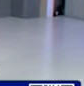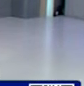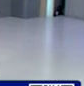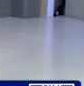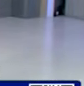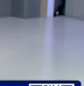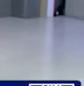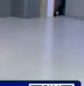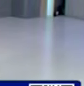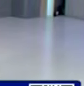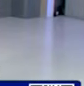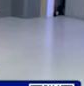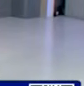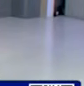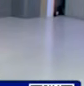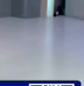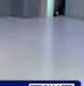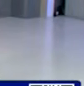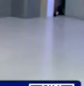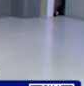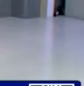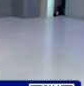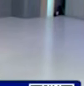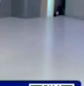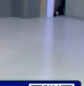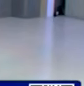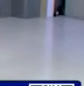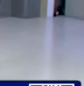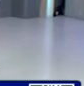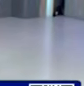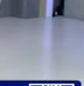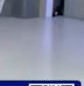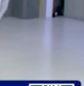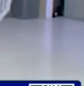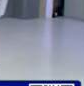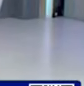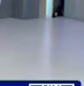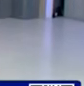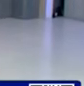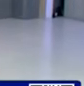del operativo que está realizando la policía boliviana y los equipos de rescate. Gracias, Federico. Volvemos contigo en cualquier momento.